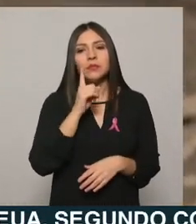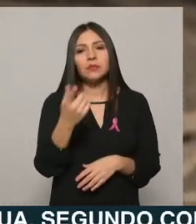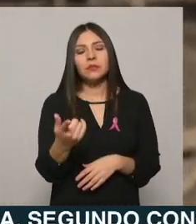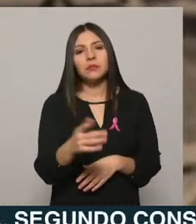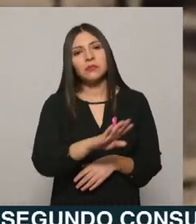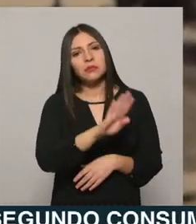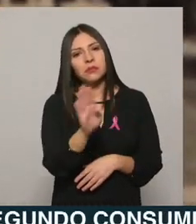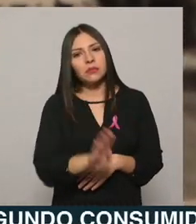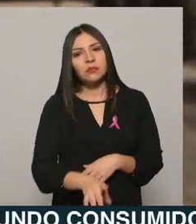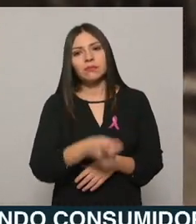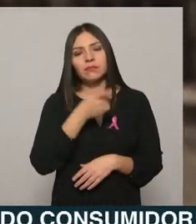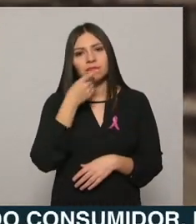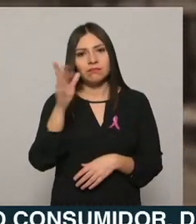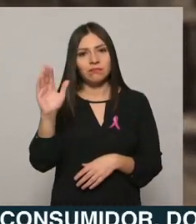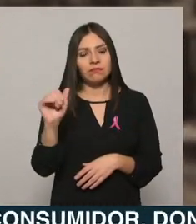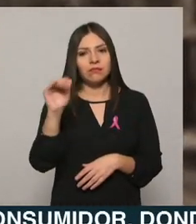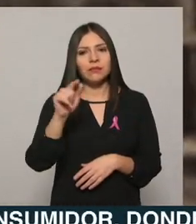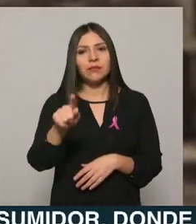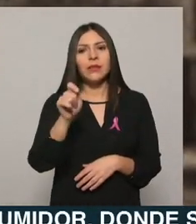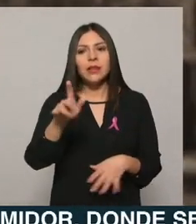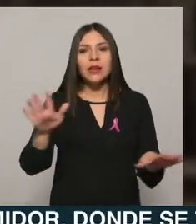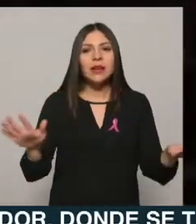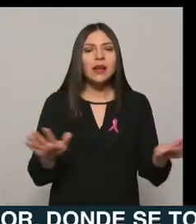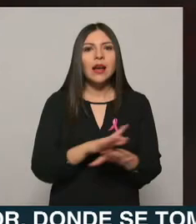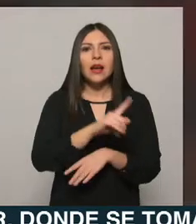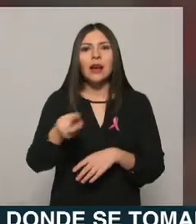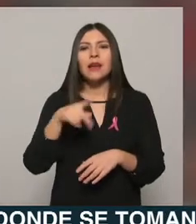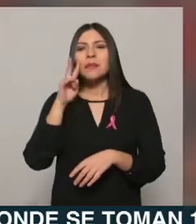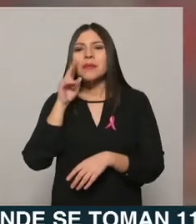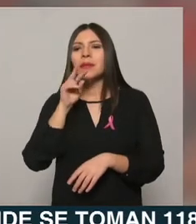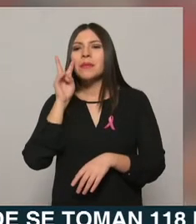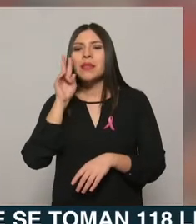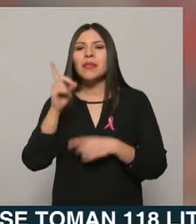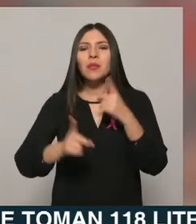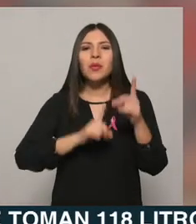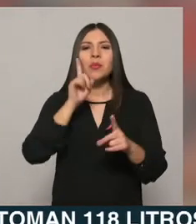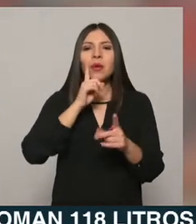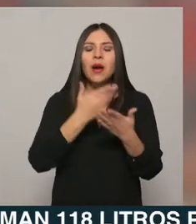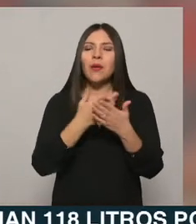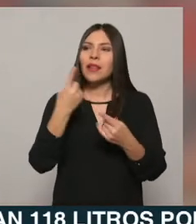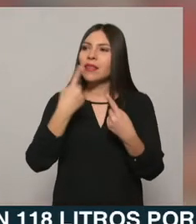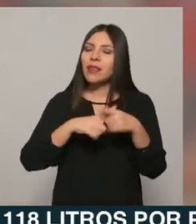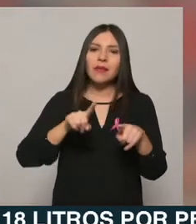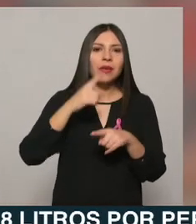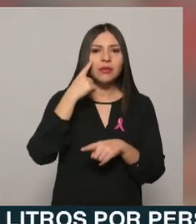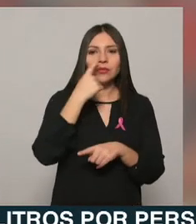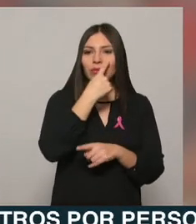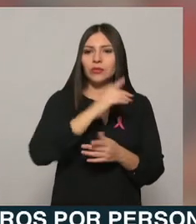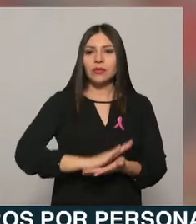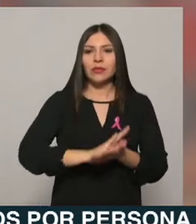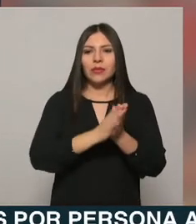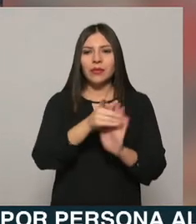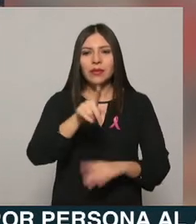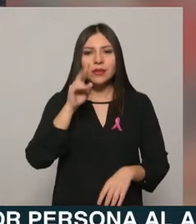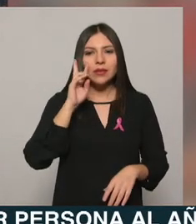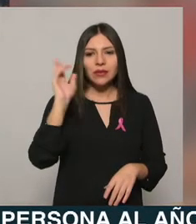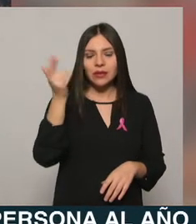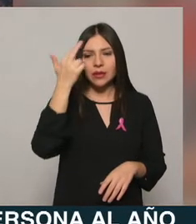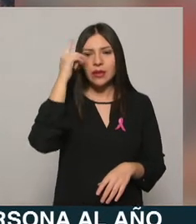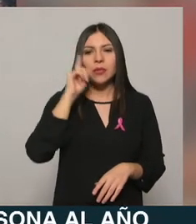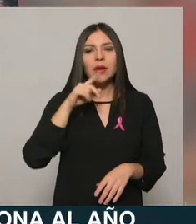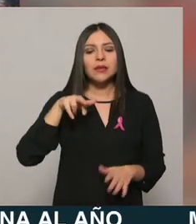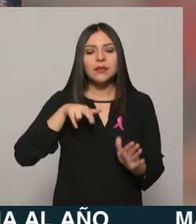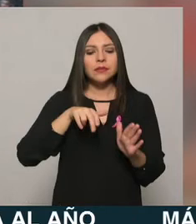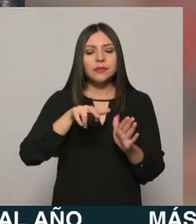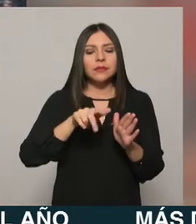que cambió la forma de ver el deporte femenil a nivel mundial, siendo aquel momento cuando subió las escaleras para encender el